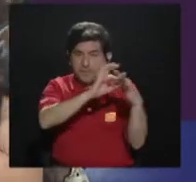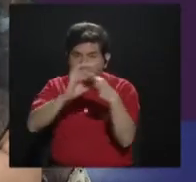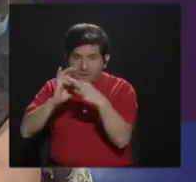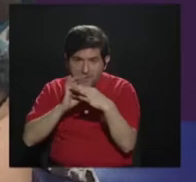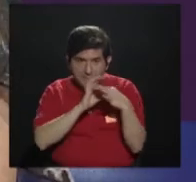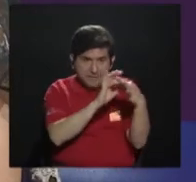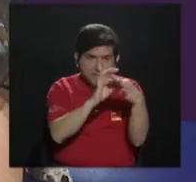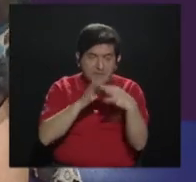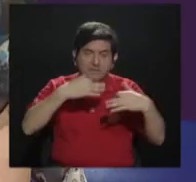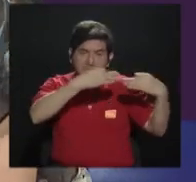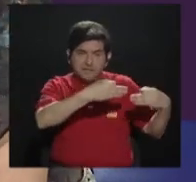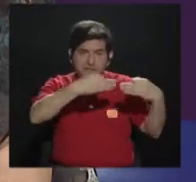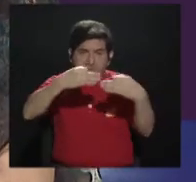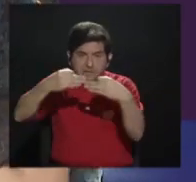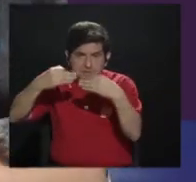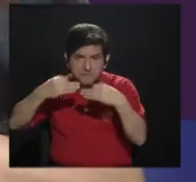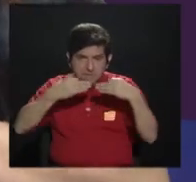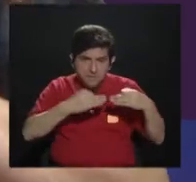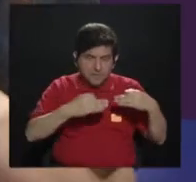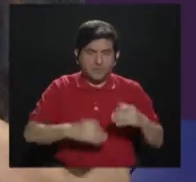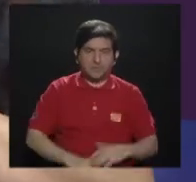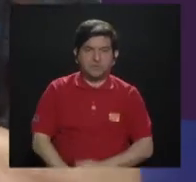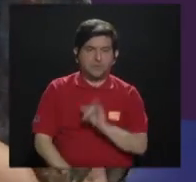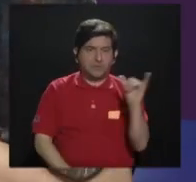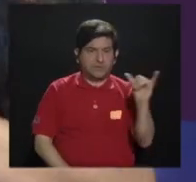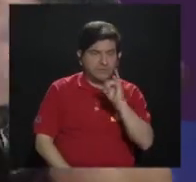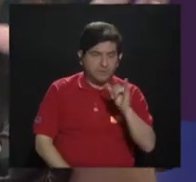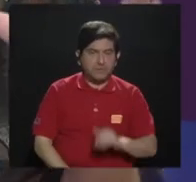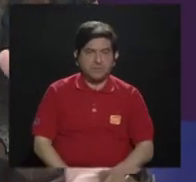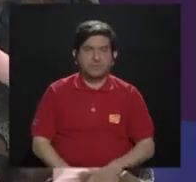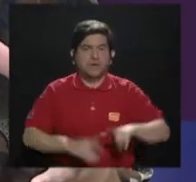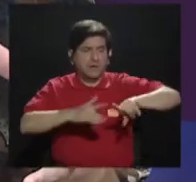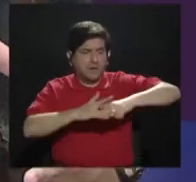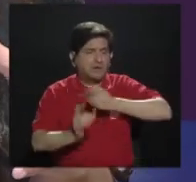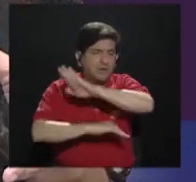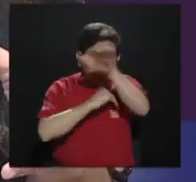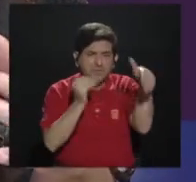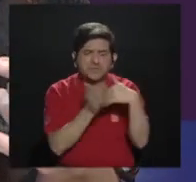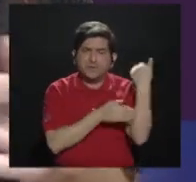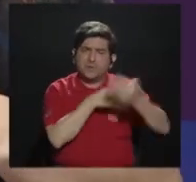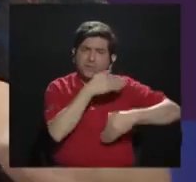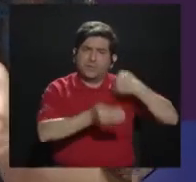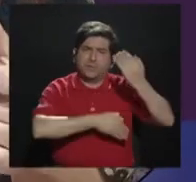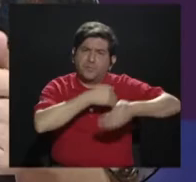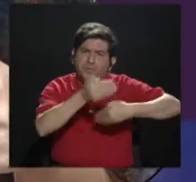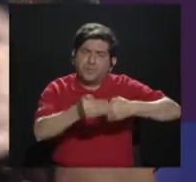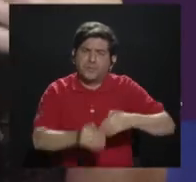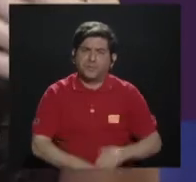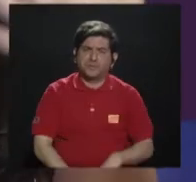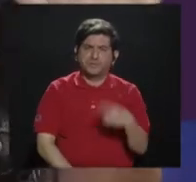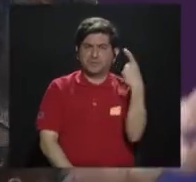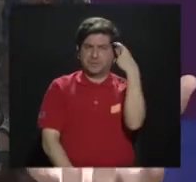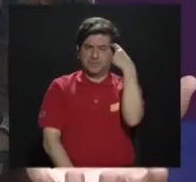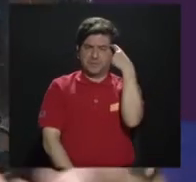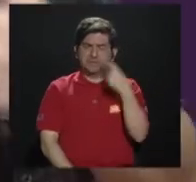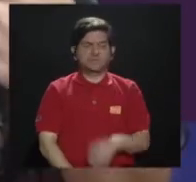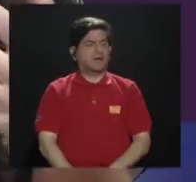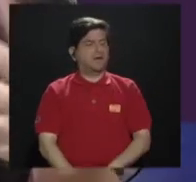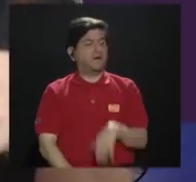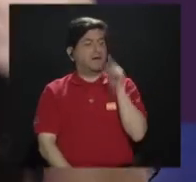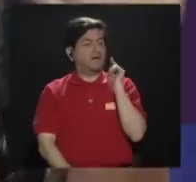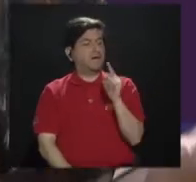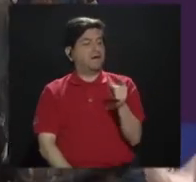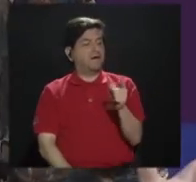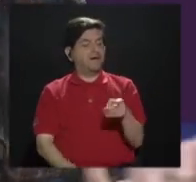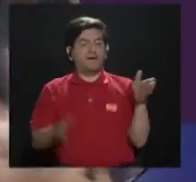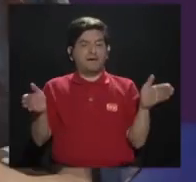de tomar las decisiones, como también en pensar todo ese proceso, ¿verdad? Desde que hay que estimular